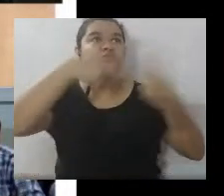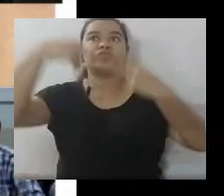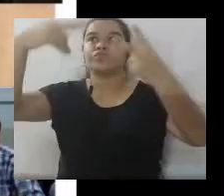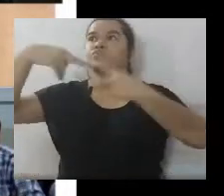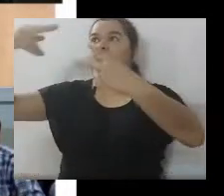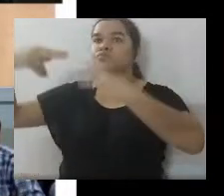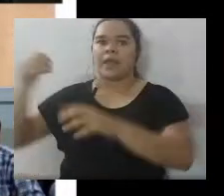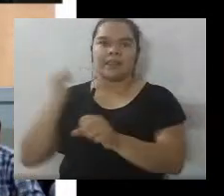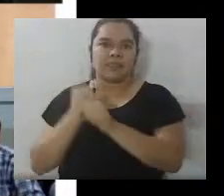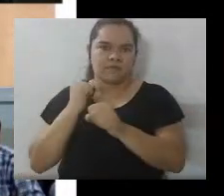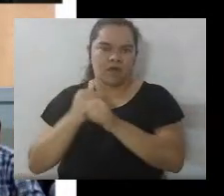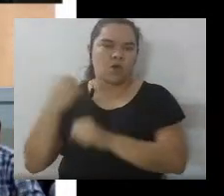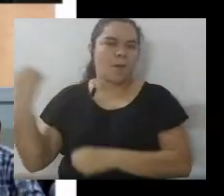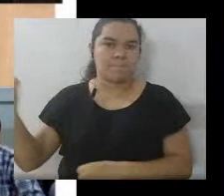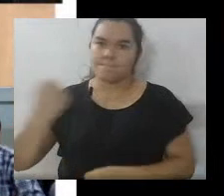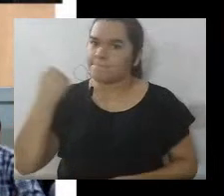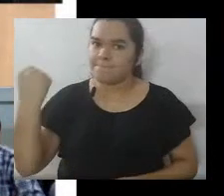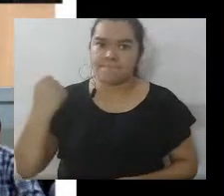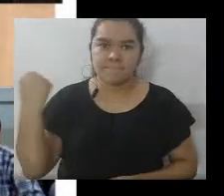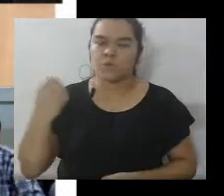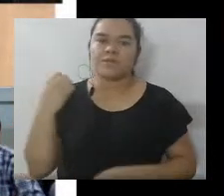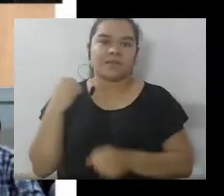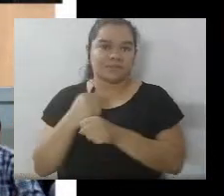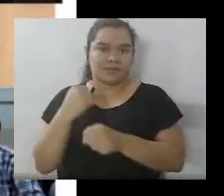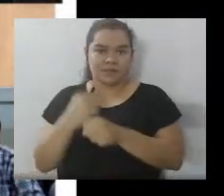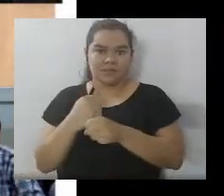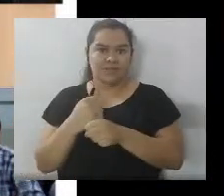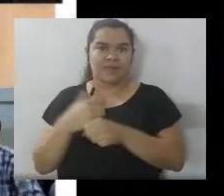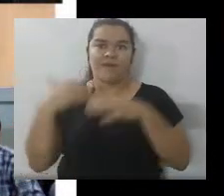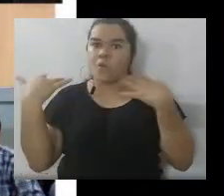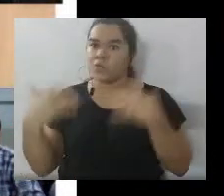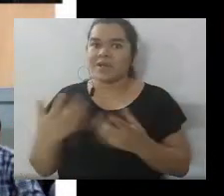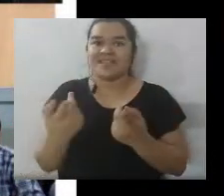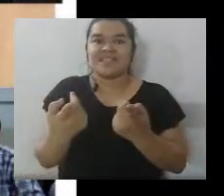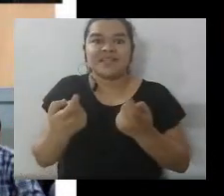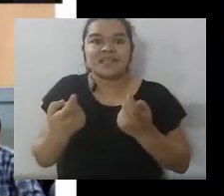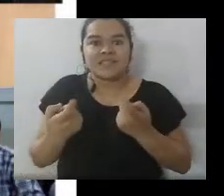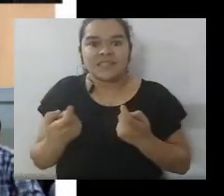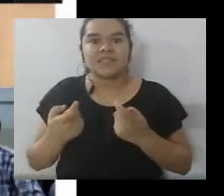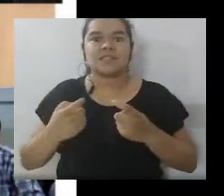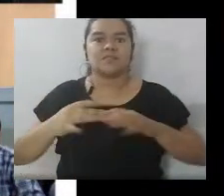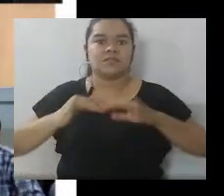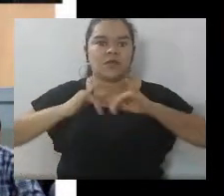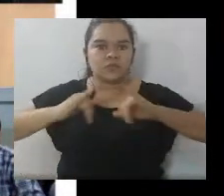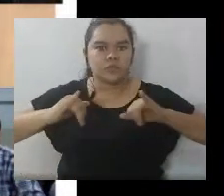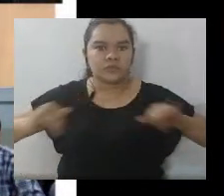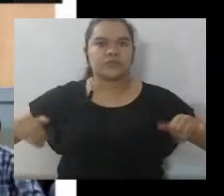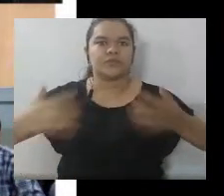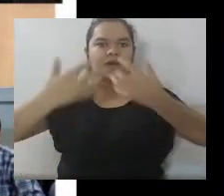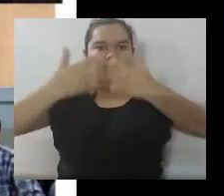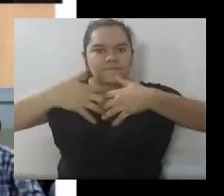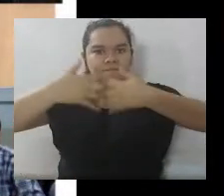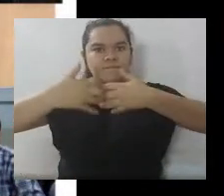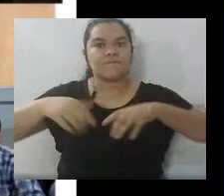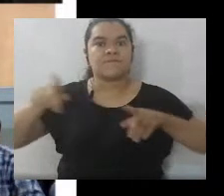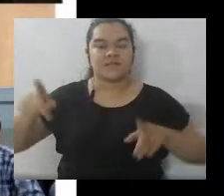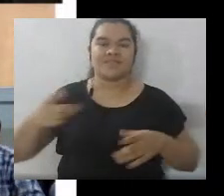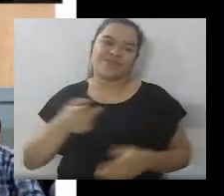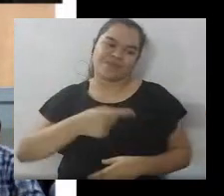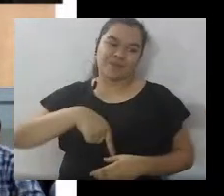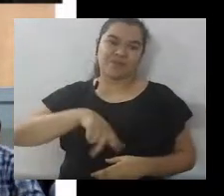rigor, actividades con mucha criticidad, mucha calidad, y eso realmente nos